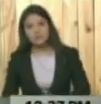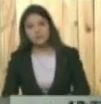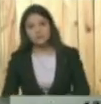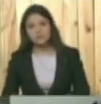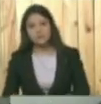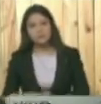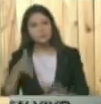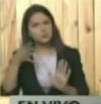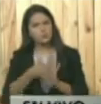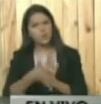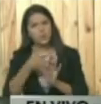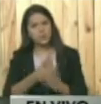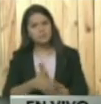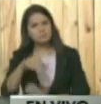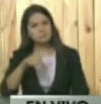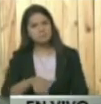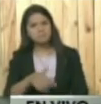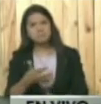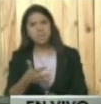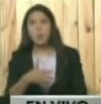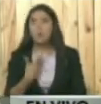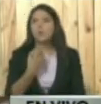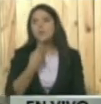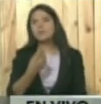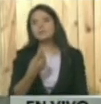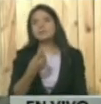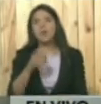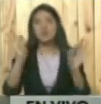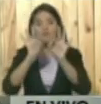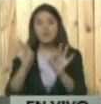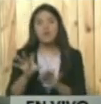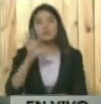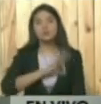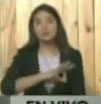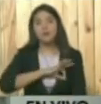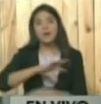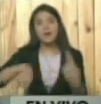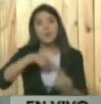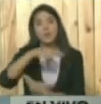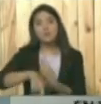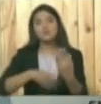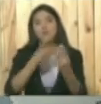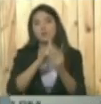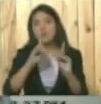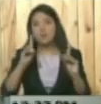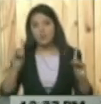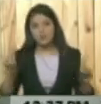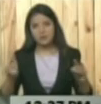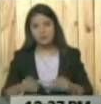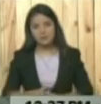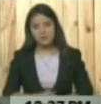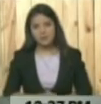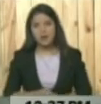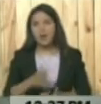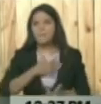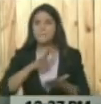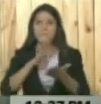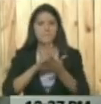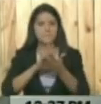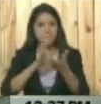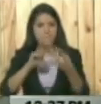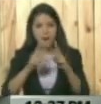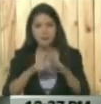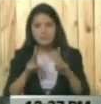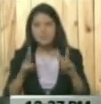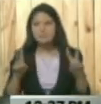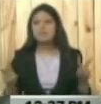Como parte de la, pudiéramos decir, la dimensión social de la revolución democrática, pacífica,